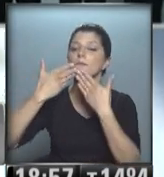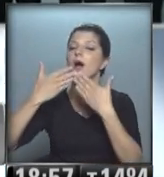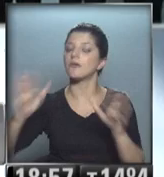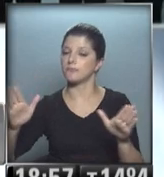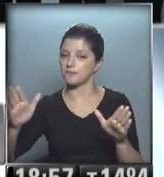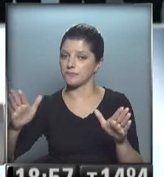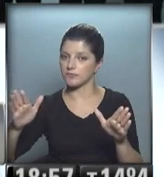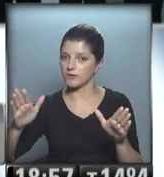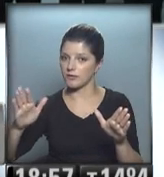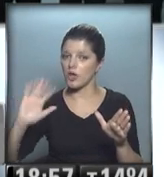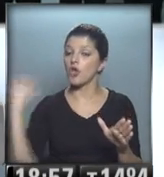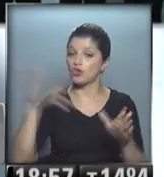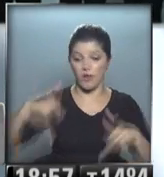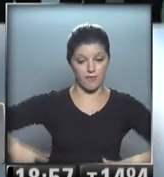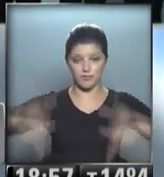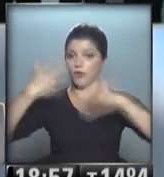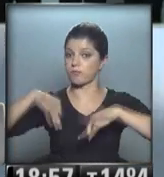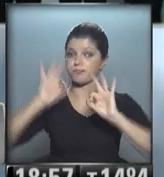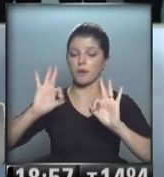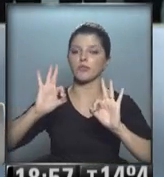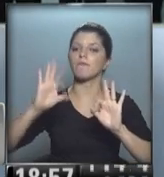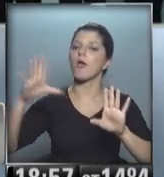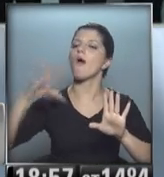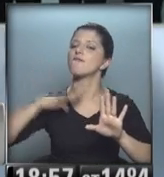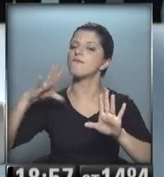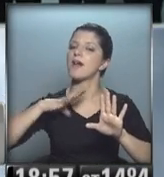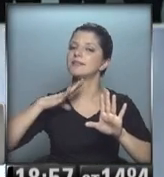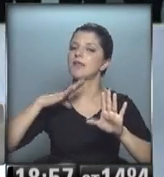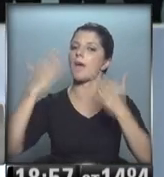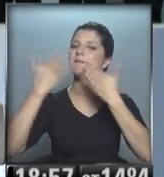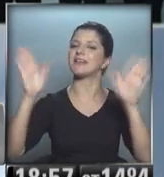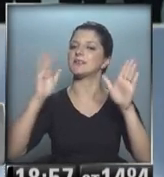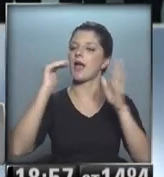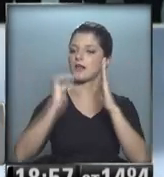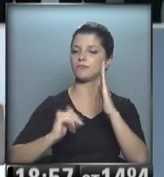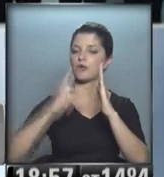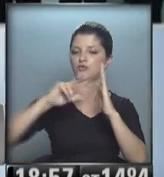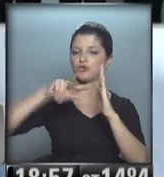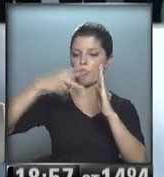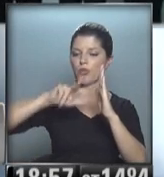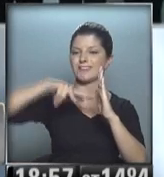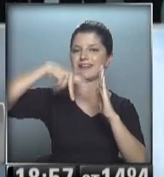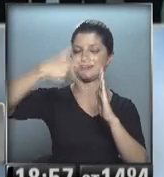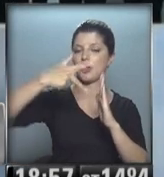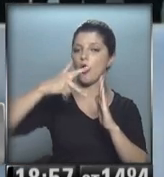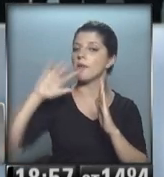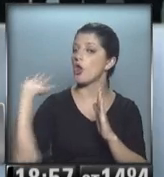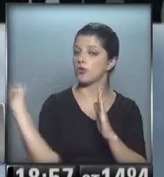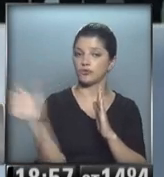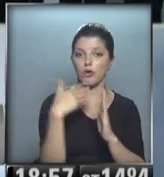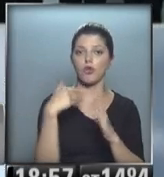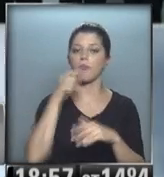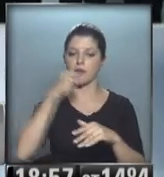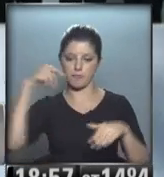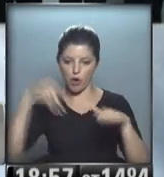está inaugurado todo el edificio, solamente falta habilitar el segundo y tercer piso, pero ya está todo, las